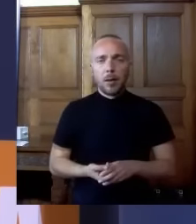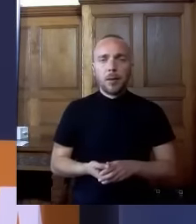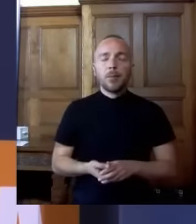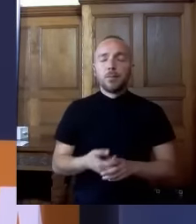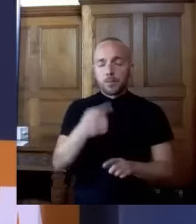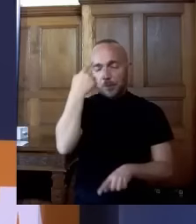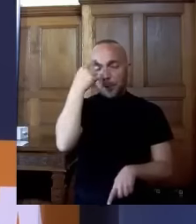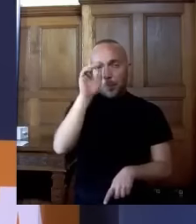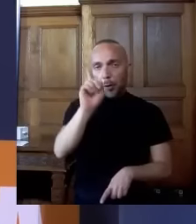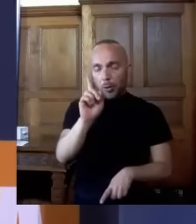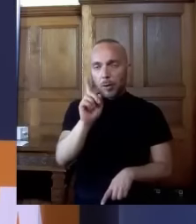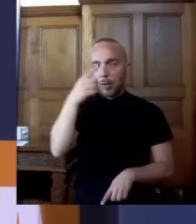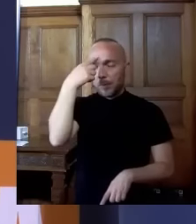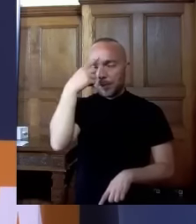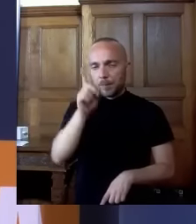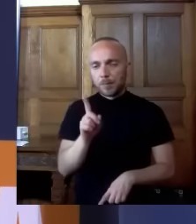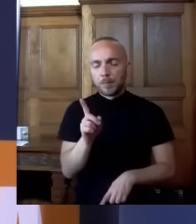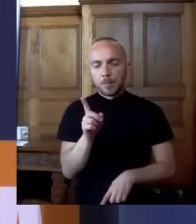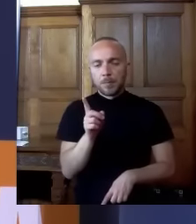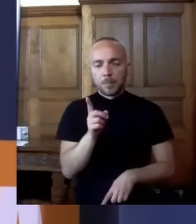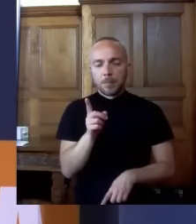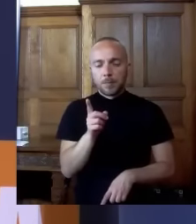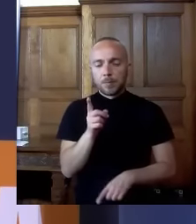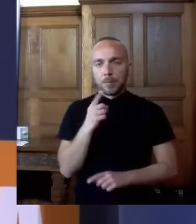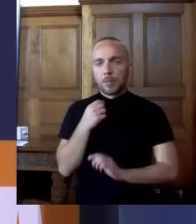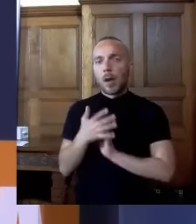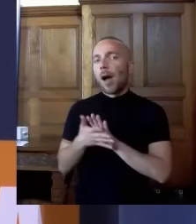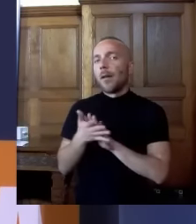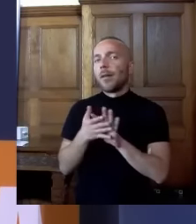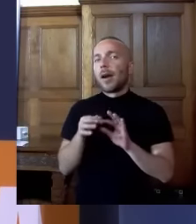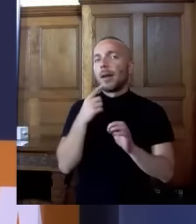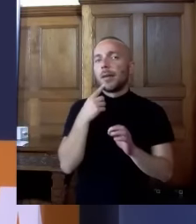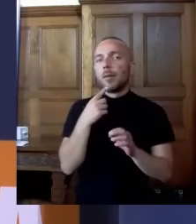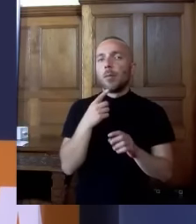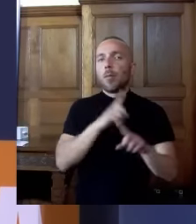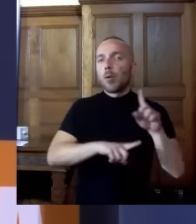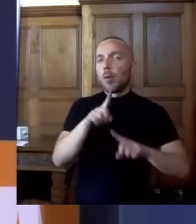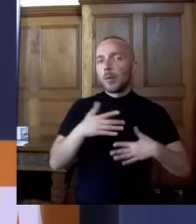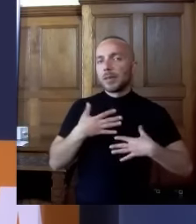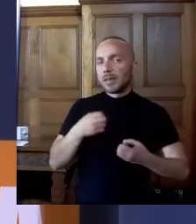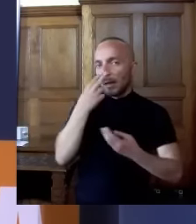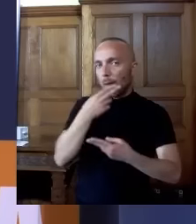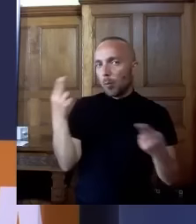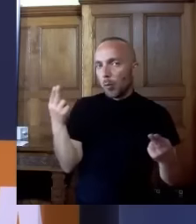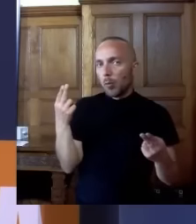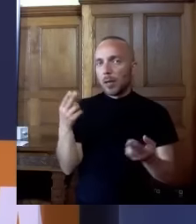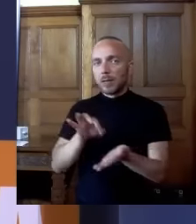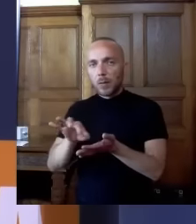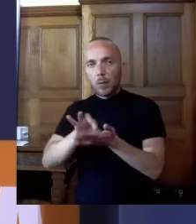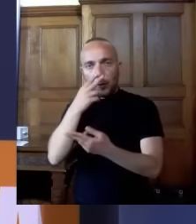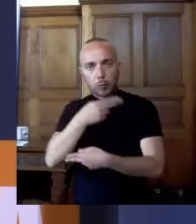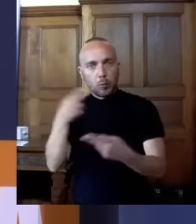cierto que por cierto para hablar de cómo se solucionan los problemas de la sanidad pública y de los servicios